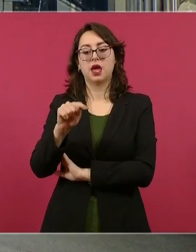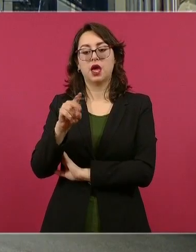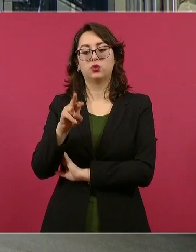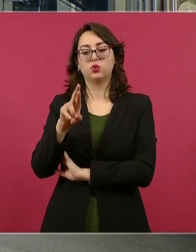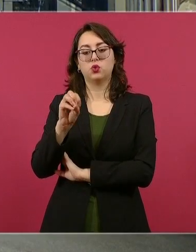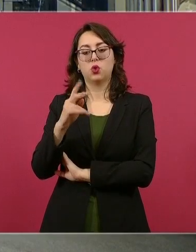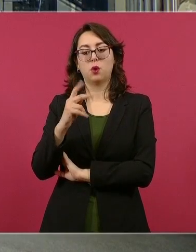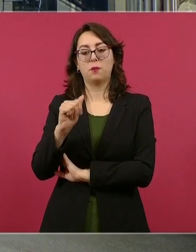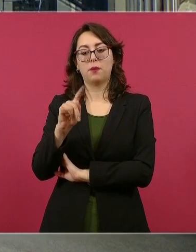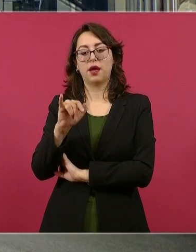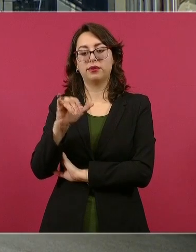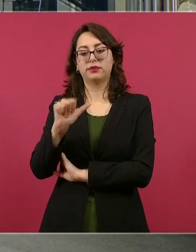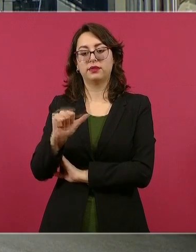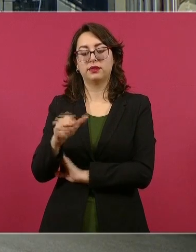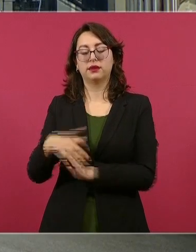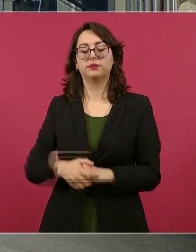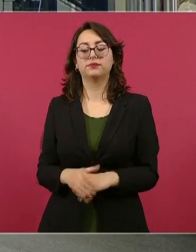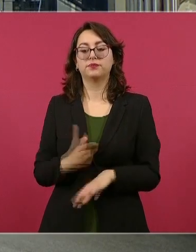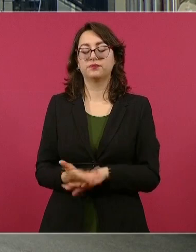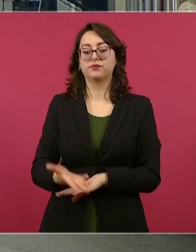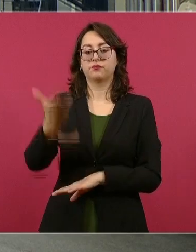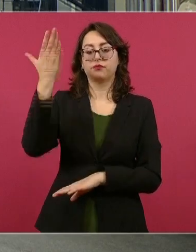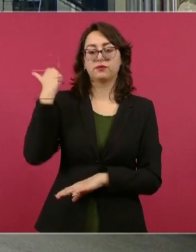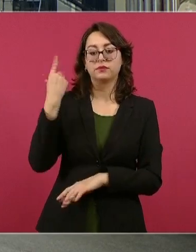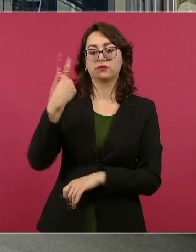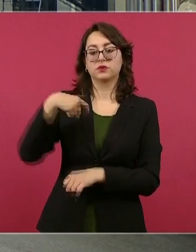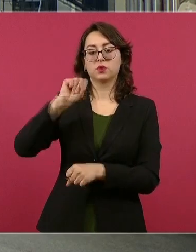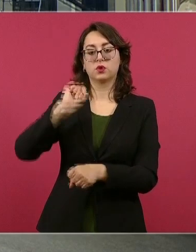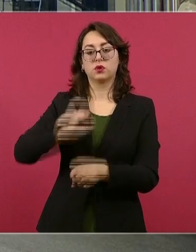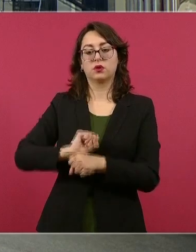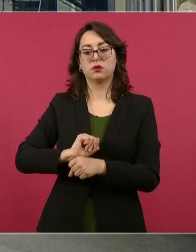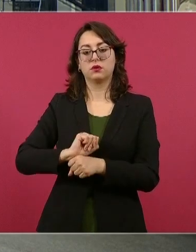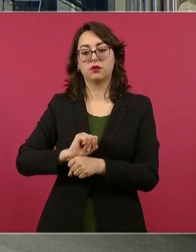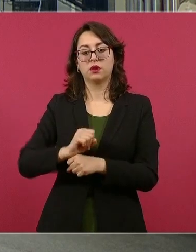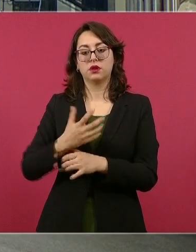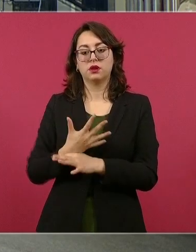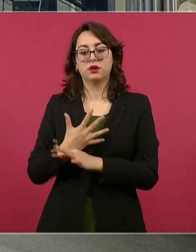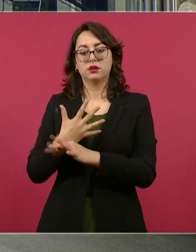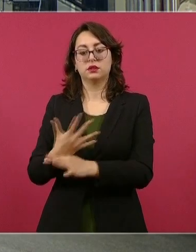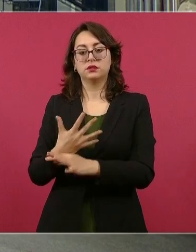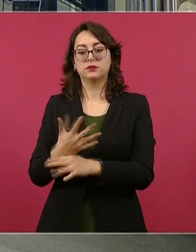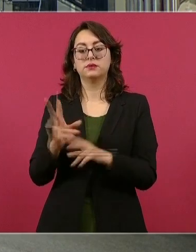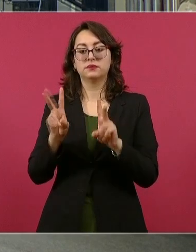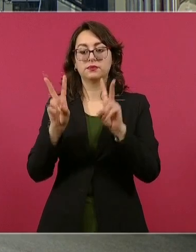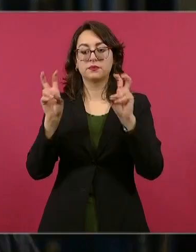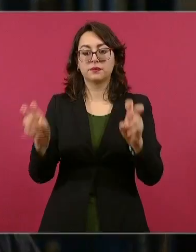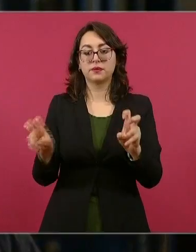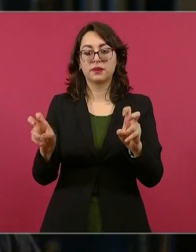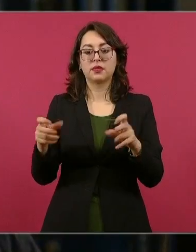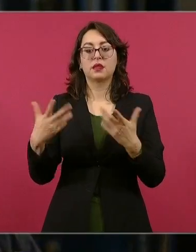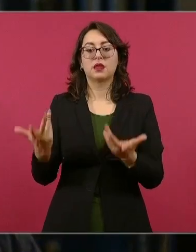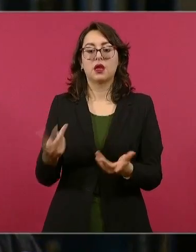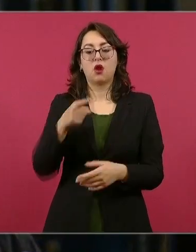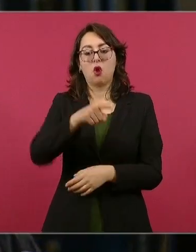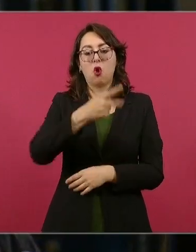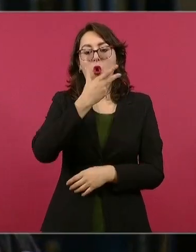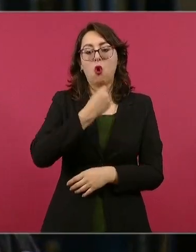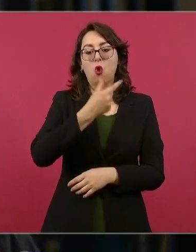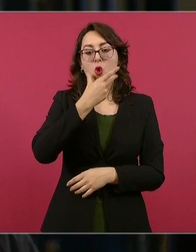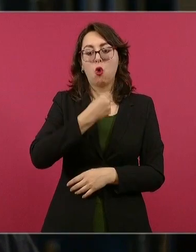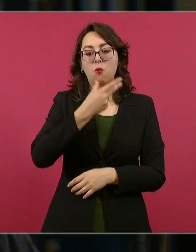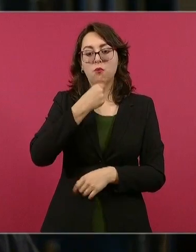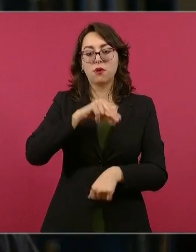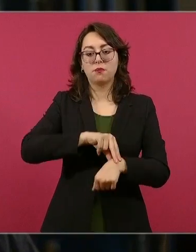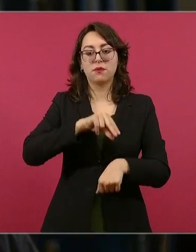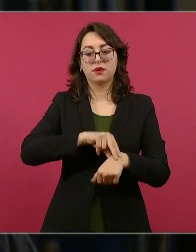juez Gustavo Aquiles Villaseñor determinó el cambio de medida cautelar para el médico tradicional Laurino Ostroza,